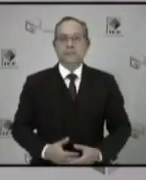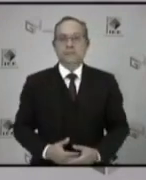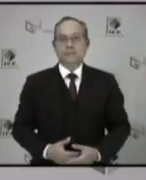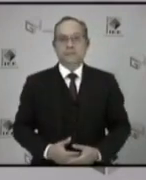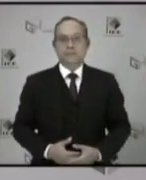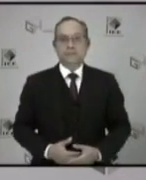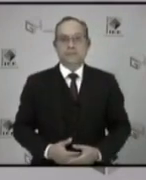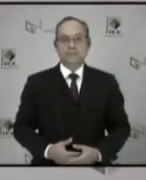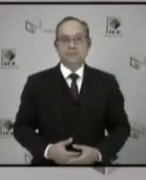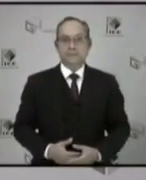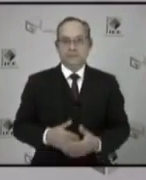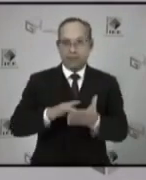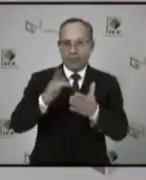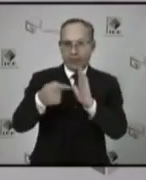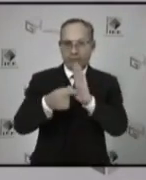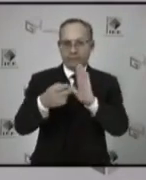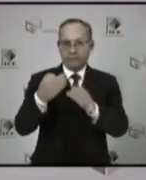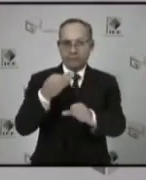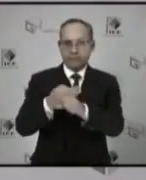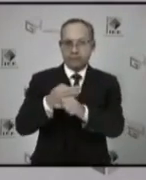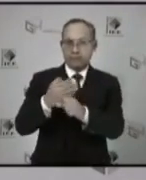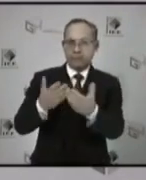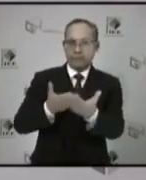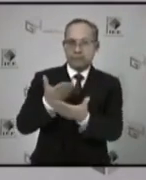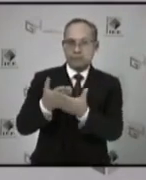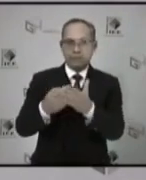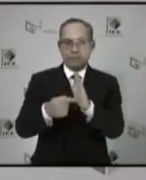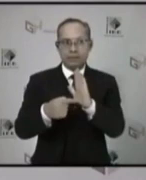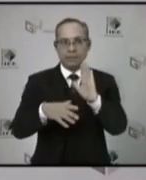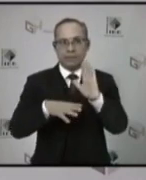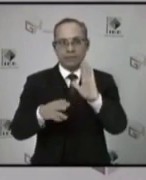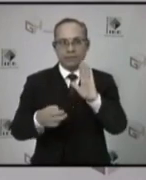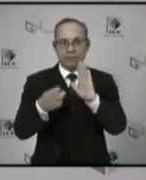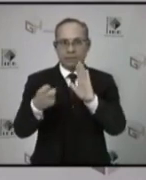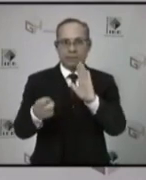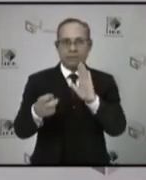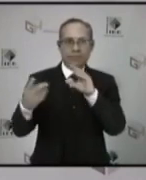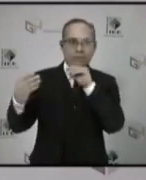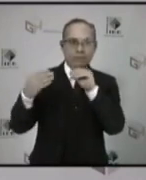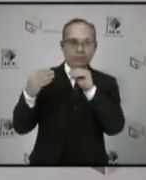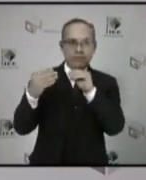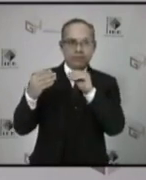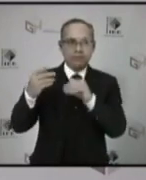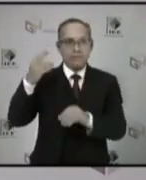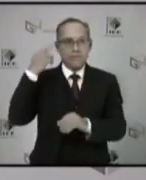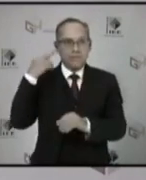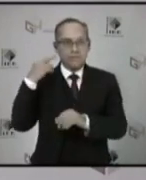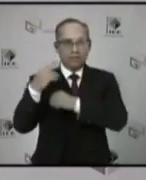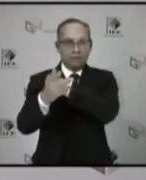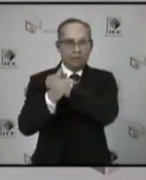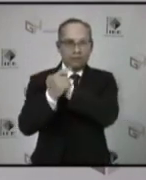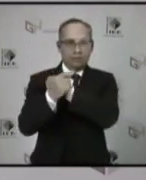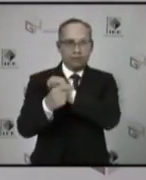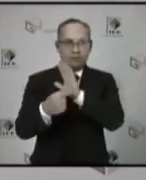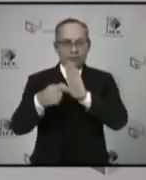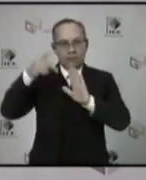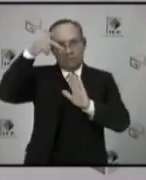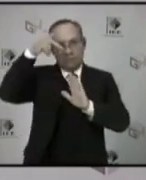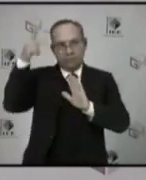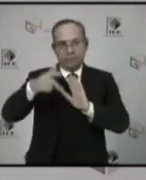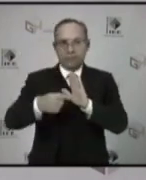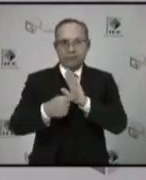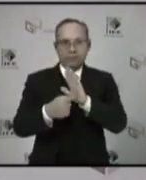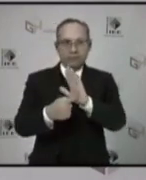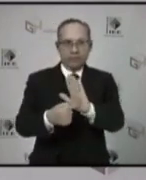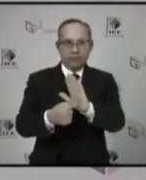Hidalgo por hacer posible este debate. Saludo a quienes nos siguen por radio y televisión de Hidalgo, así como en las propias redes sociales,